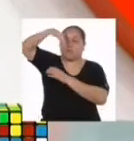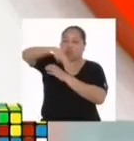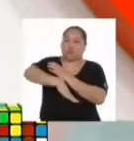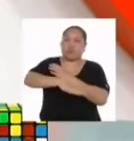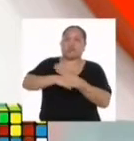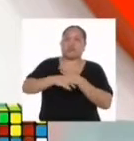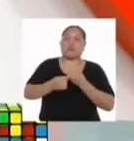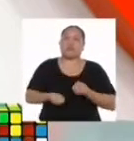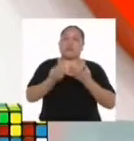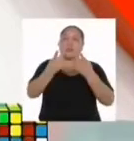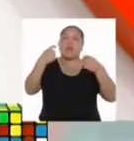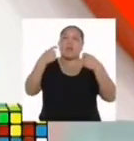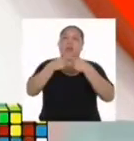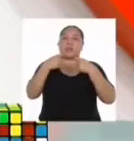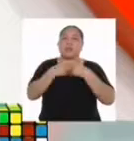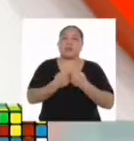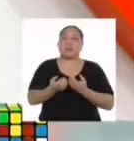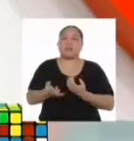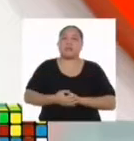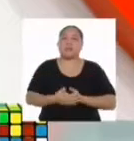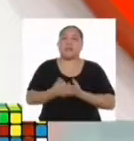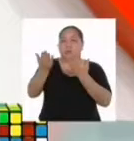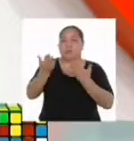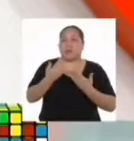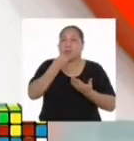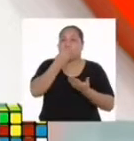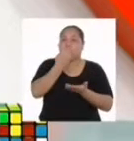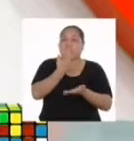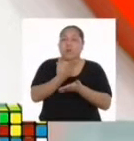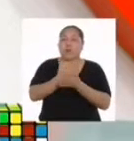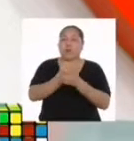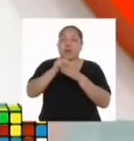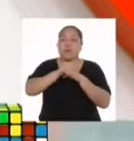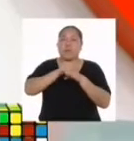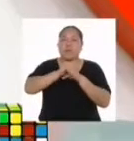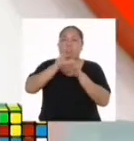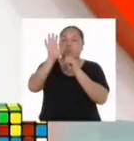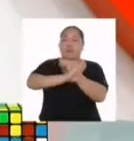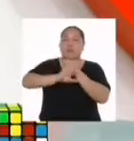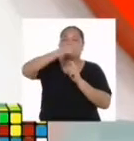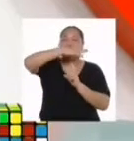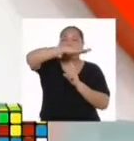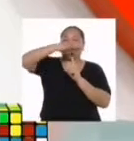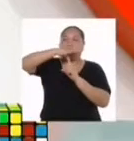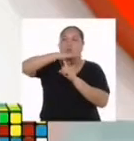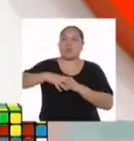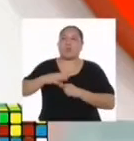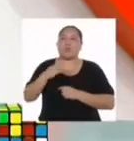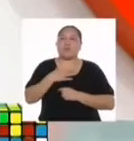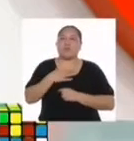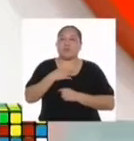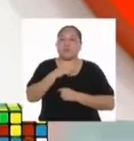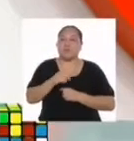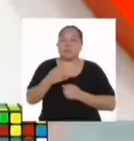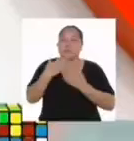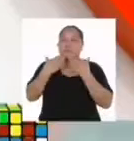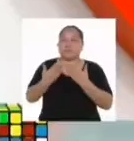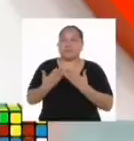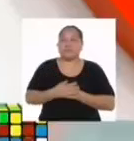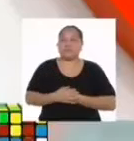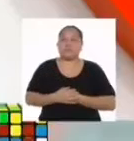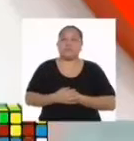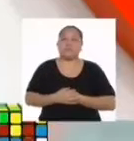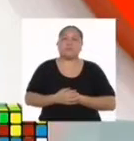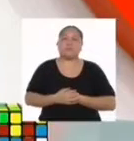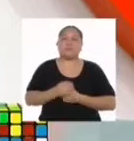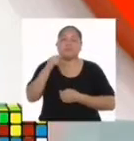se produce la electricidad. Bienvenidas sean las buenas prácticas de protección al ambiente. Mi detector lo agradece